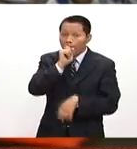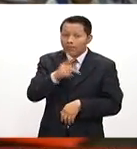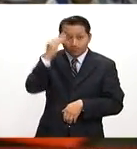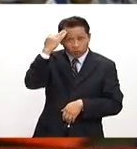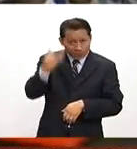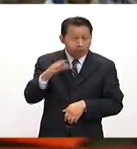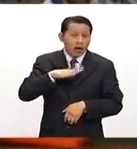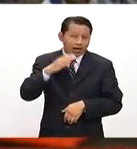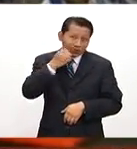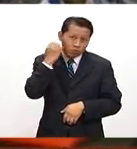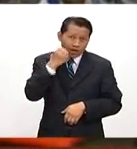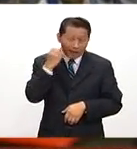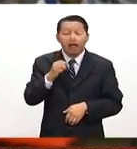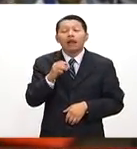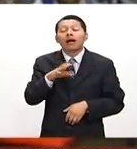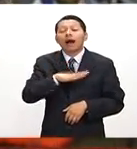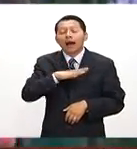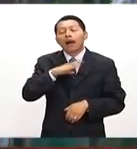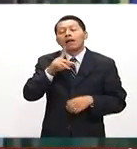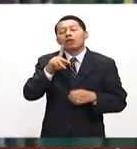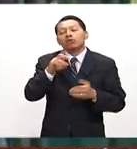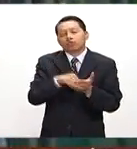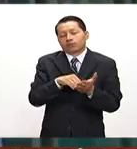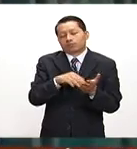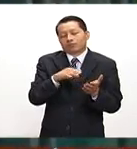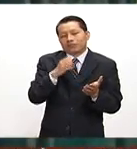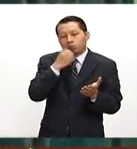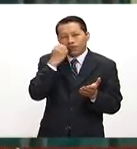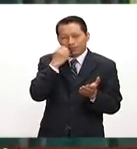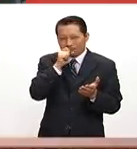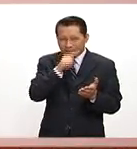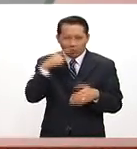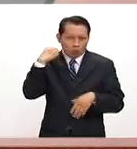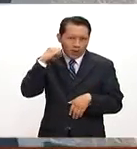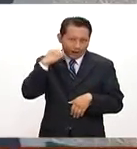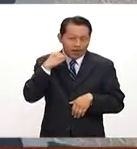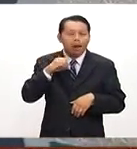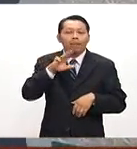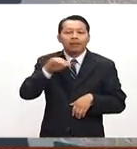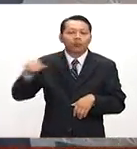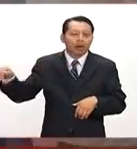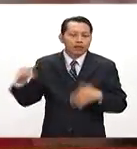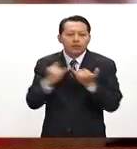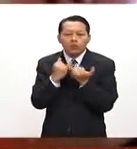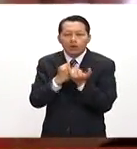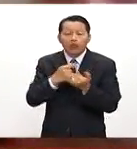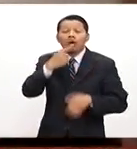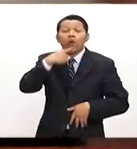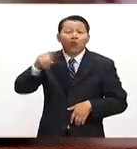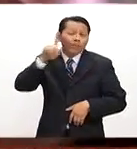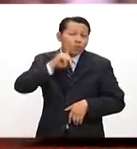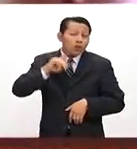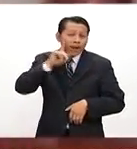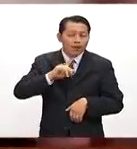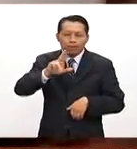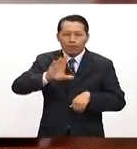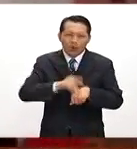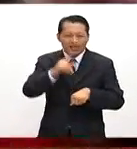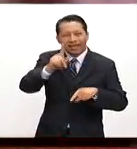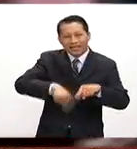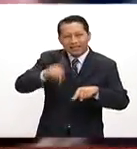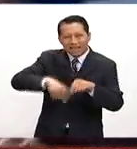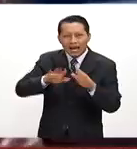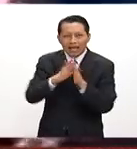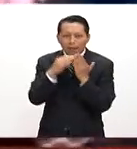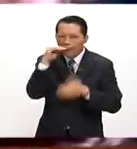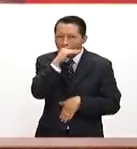regresan a clases más de 200.000 estudiantes en Oaxaca y Michoacán. Denuncian a mujer que retiene libros de texto a alumno por